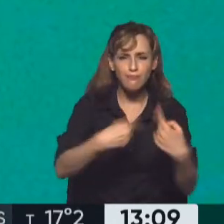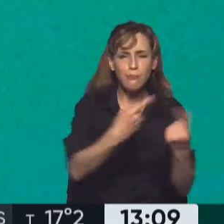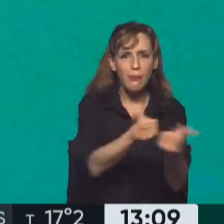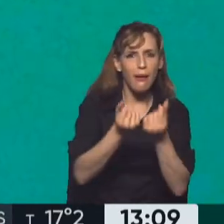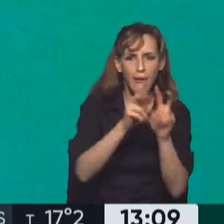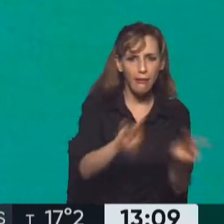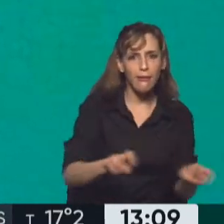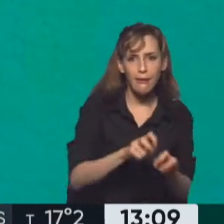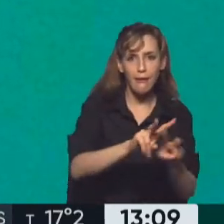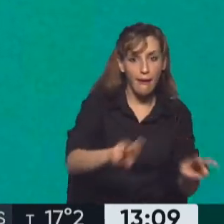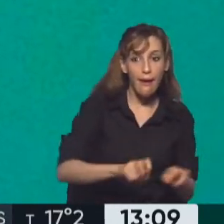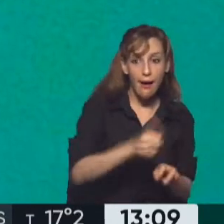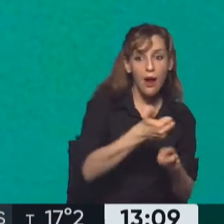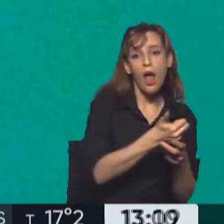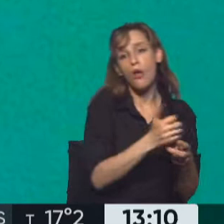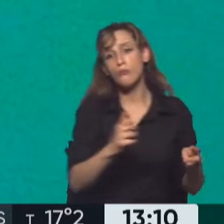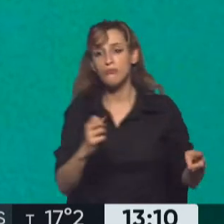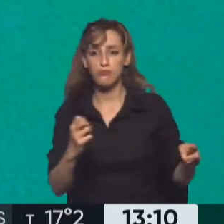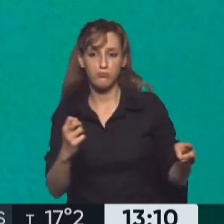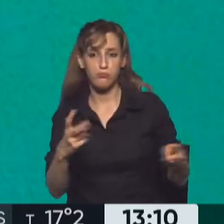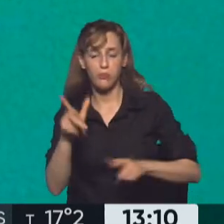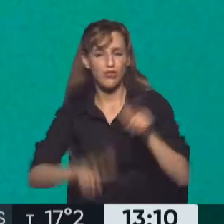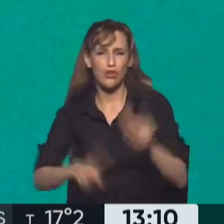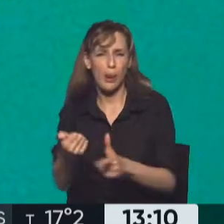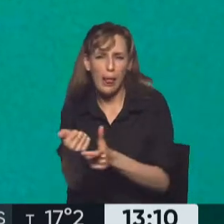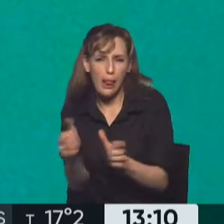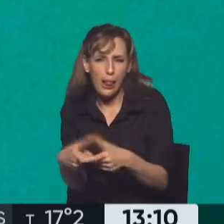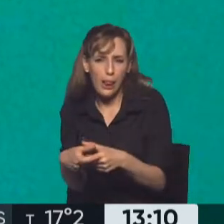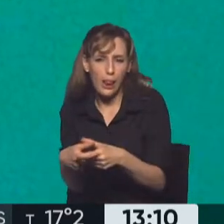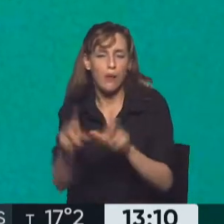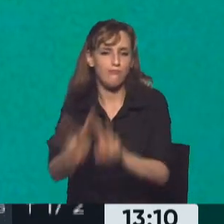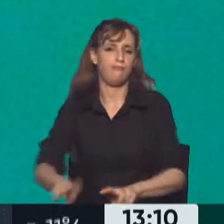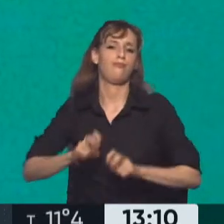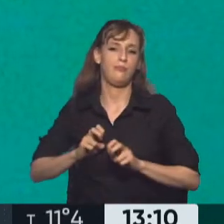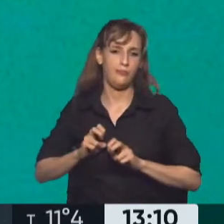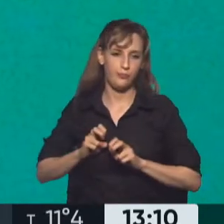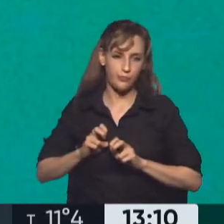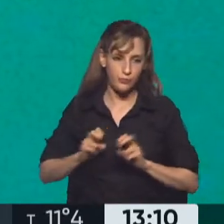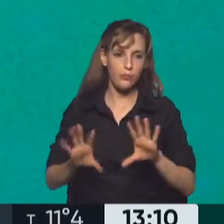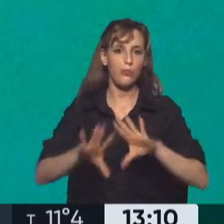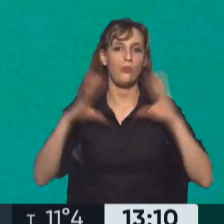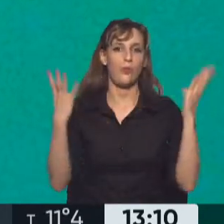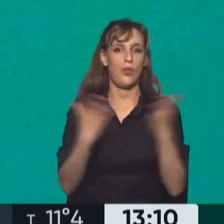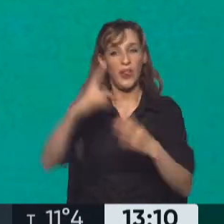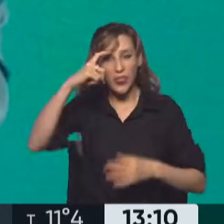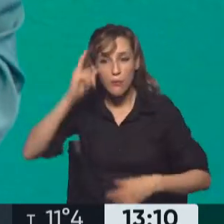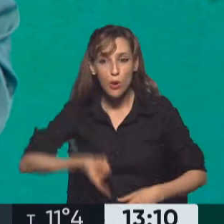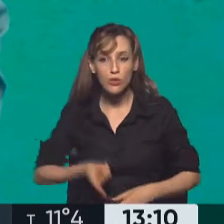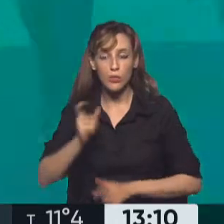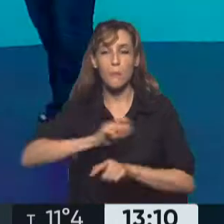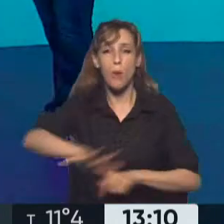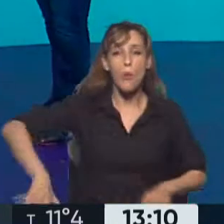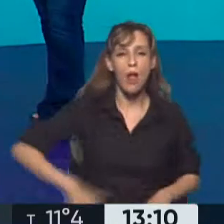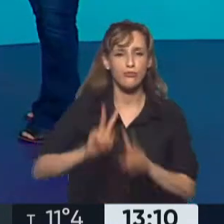digo al revés, la mitad de lo que se genera en todo el mundo, riqueza a nivel mundial, ingresos mejor dicho, se lo queda solamente el 10% de la